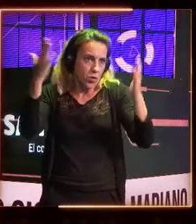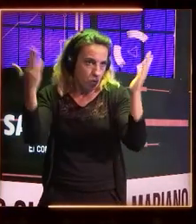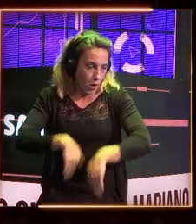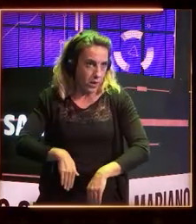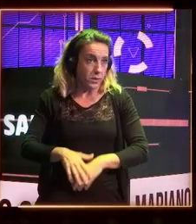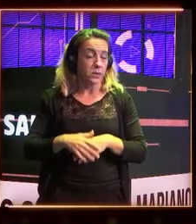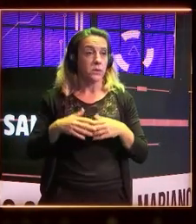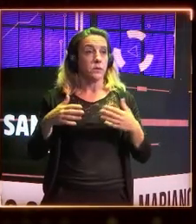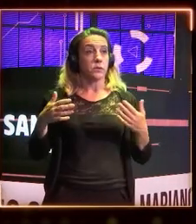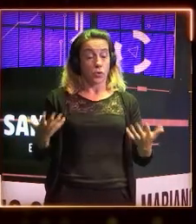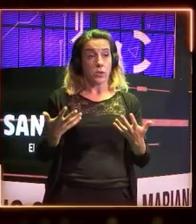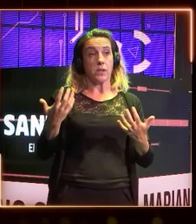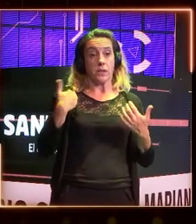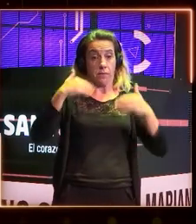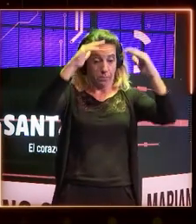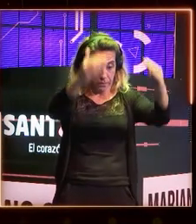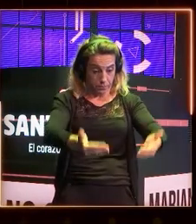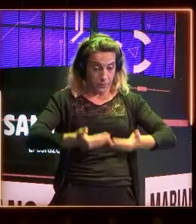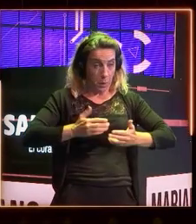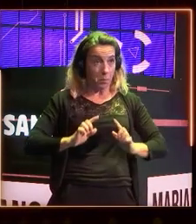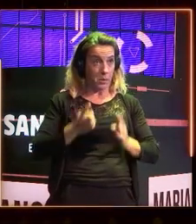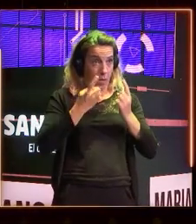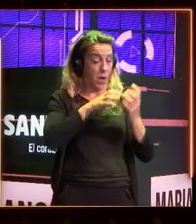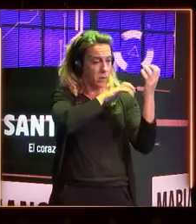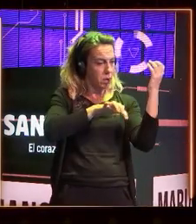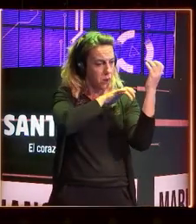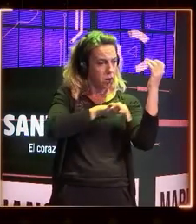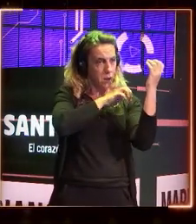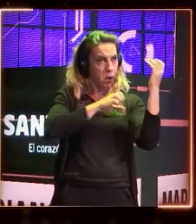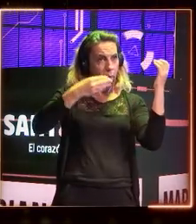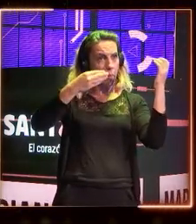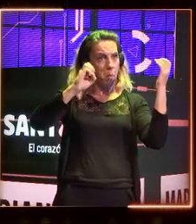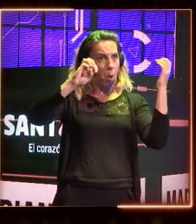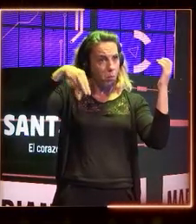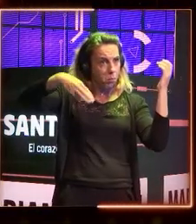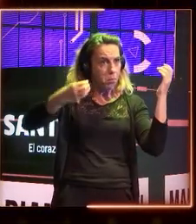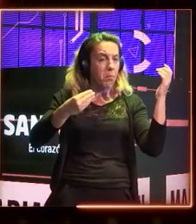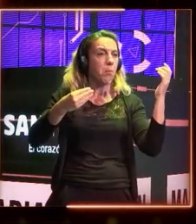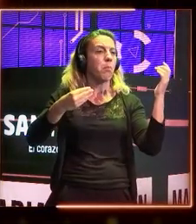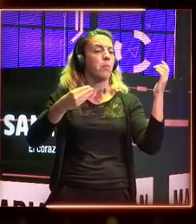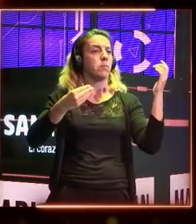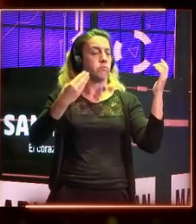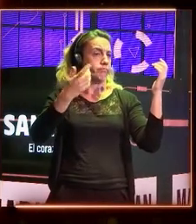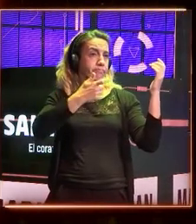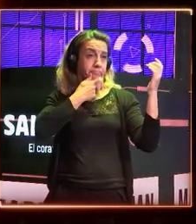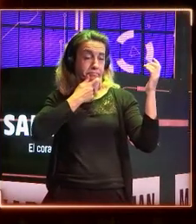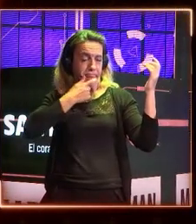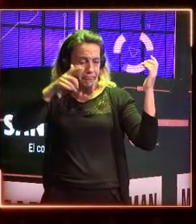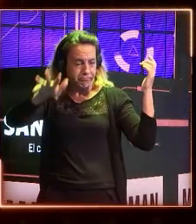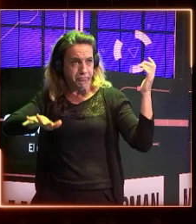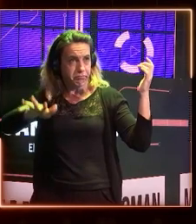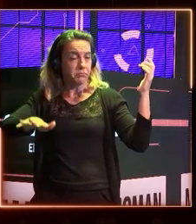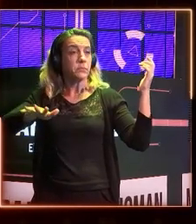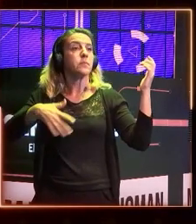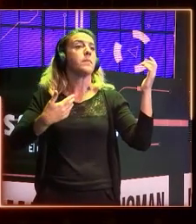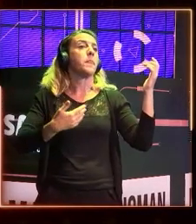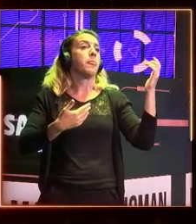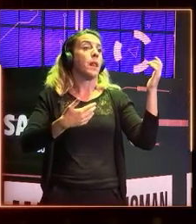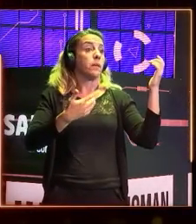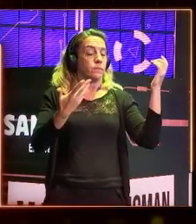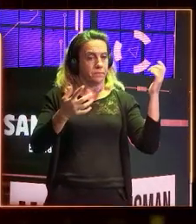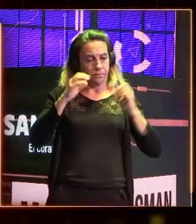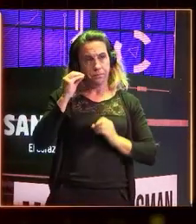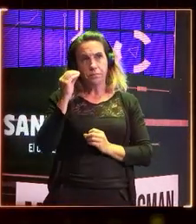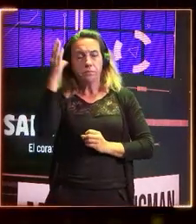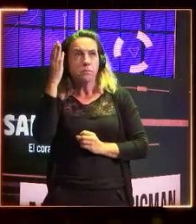había traído las primeras computadoras se llamaba bomb aquella computadora que estaba en el vecindario de Cambridge a turing se le ocurre que quizás de la misma manera